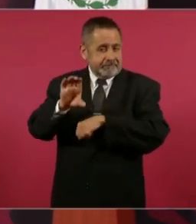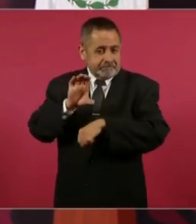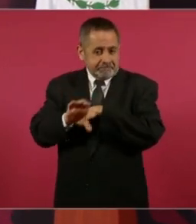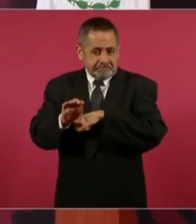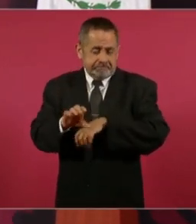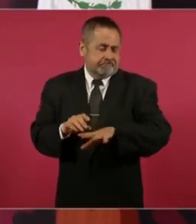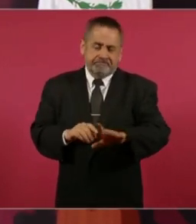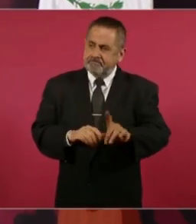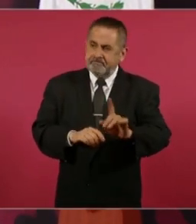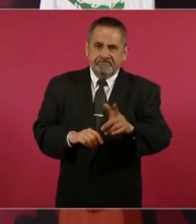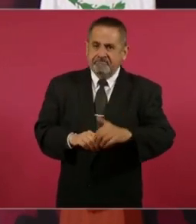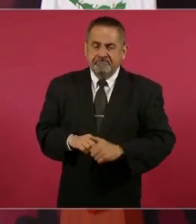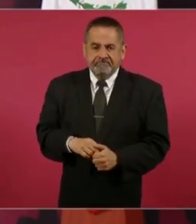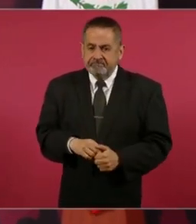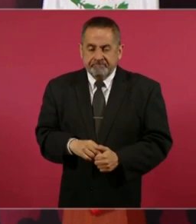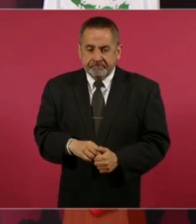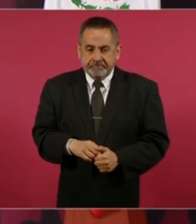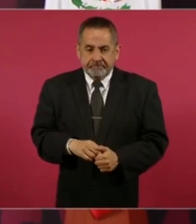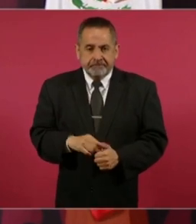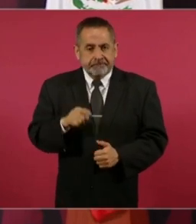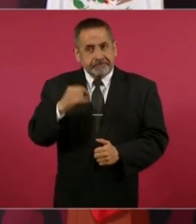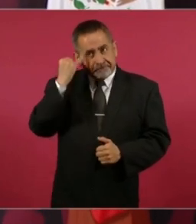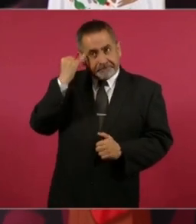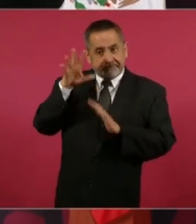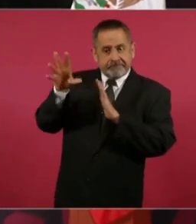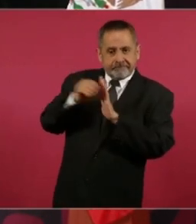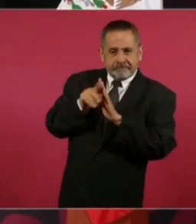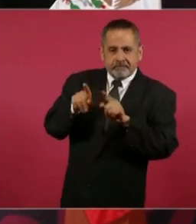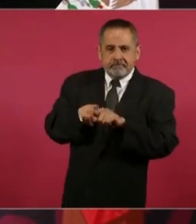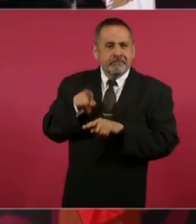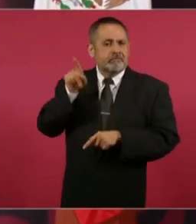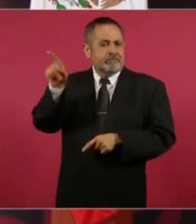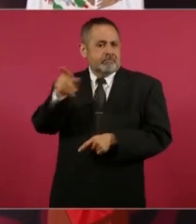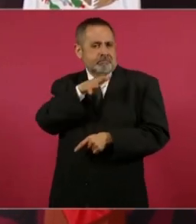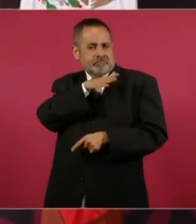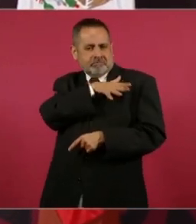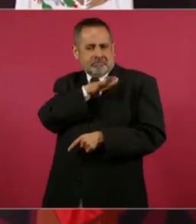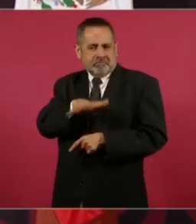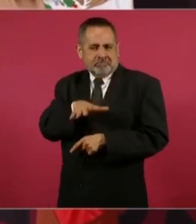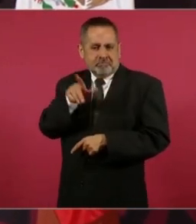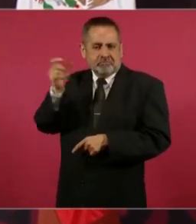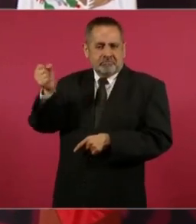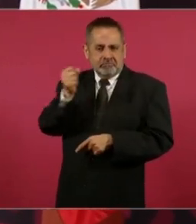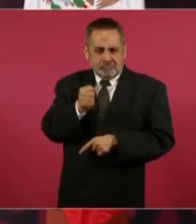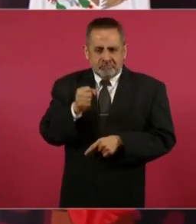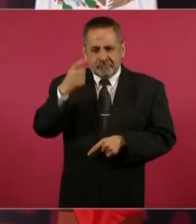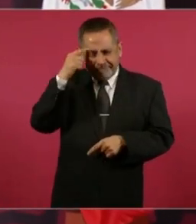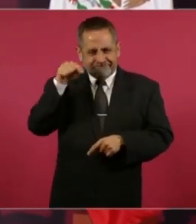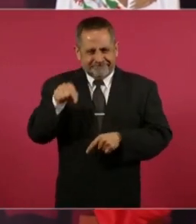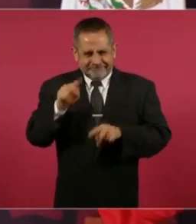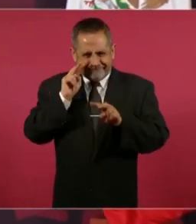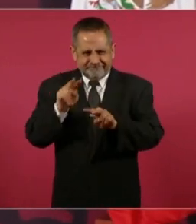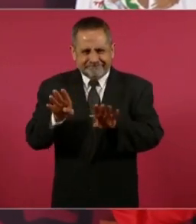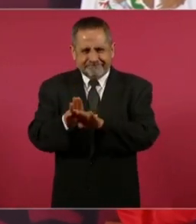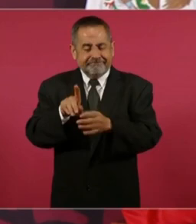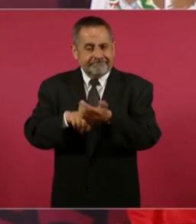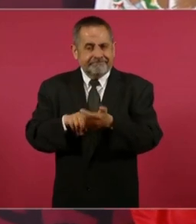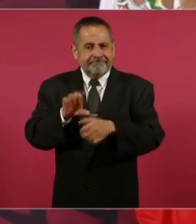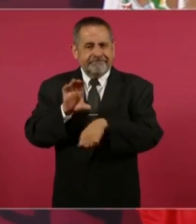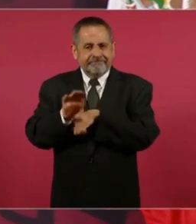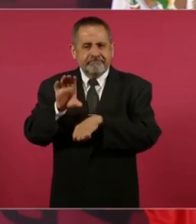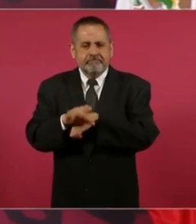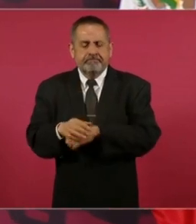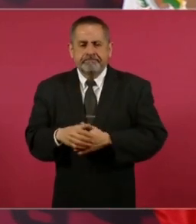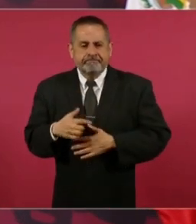Colombia incluso de allá trajeron hasta un general para ese propósito